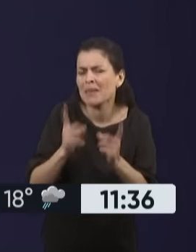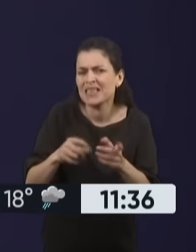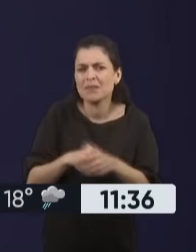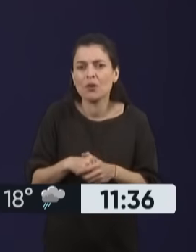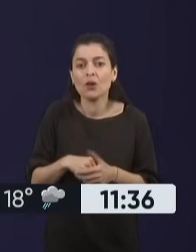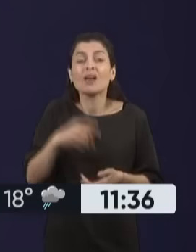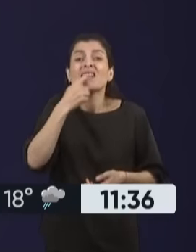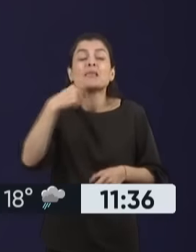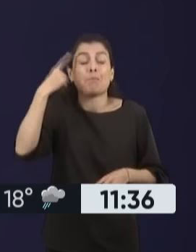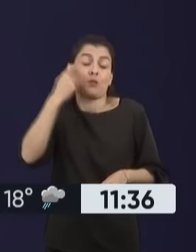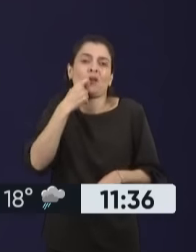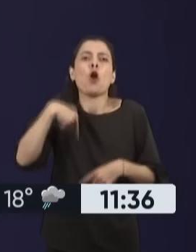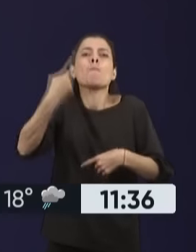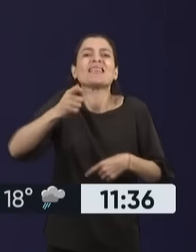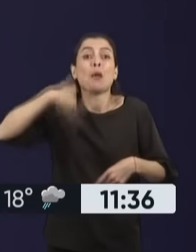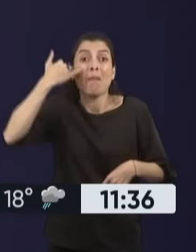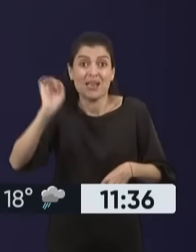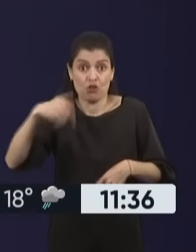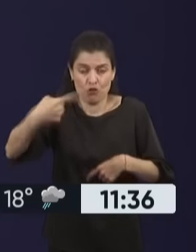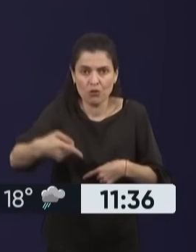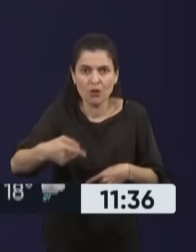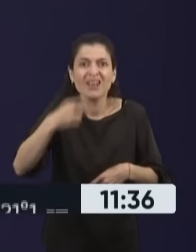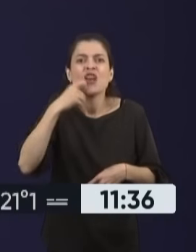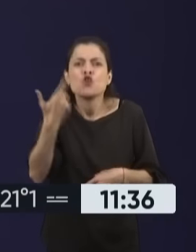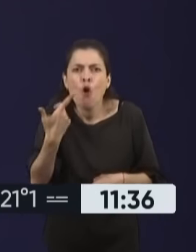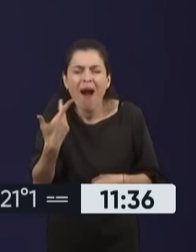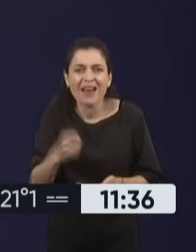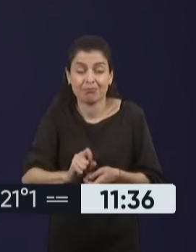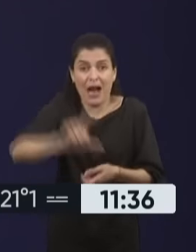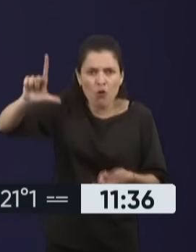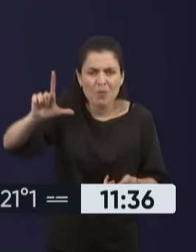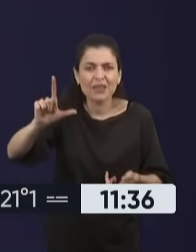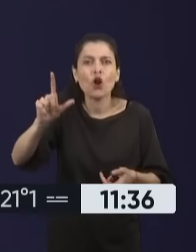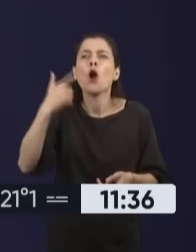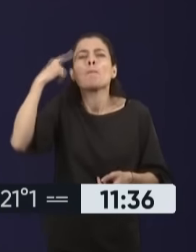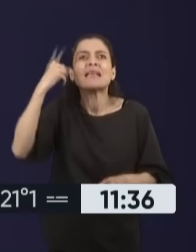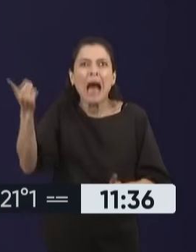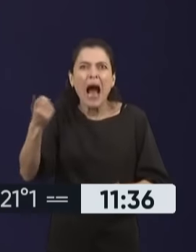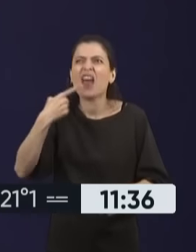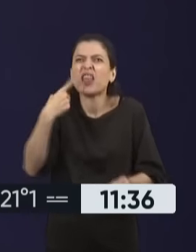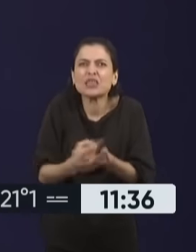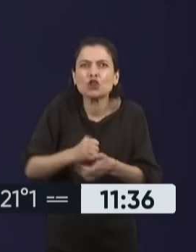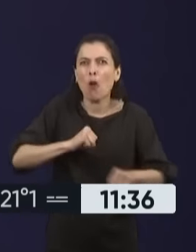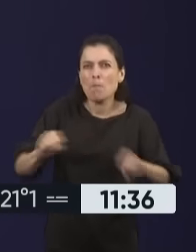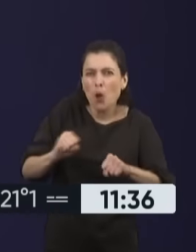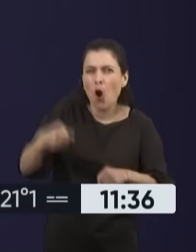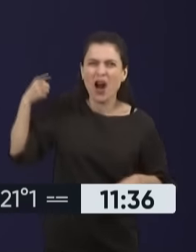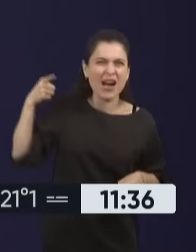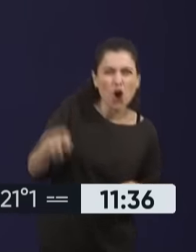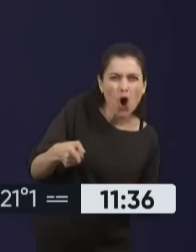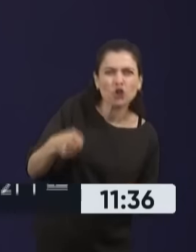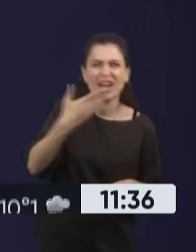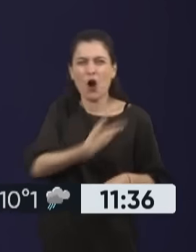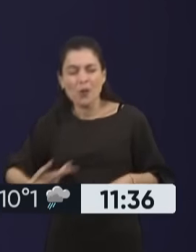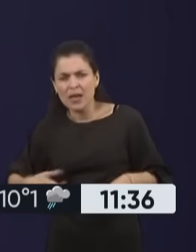no ocurre en mayo que es lo que quiero que quede claro no es por una decisión adrede de decir Bueno no en mayo no lo vamos a hacer lo